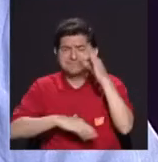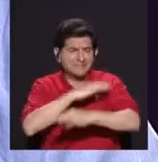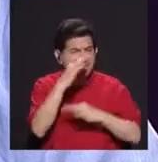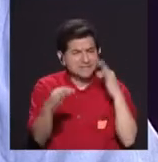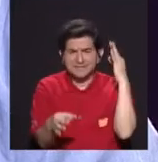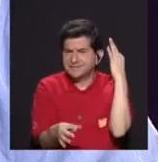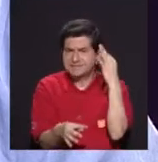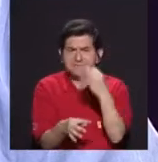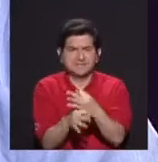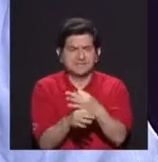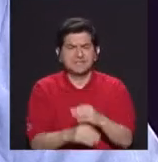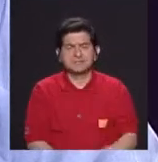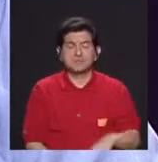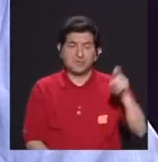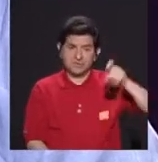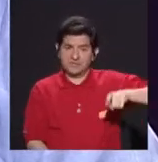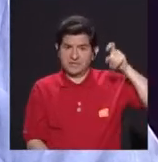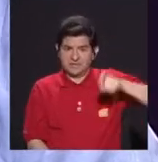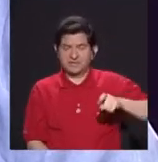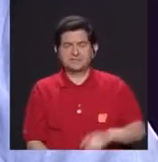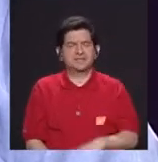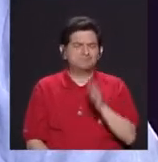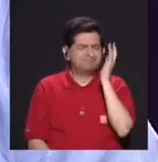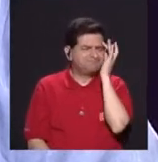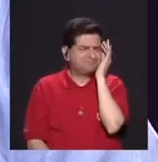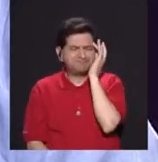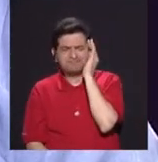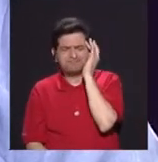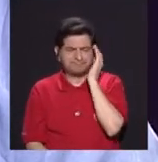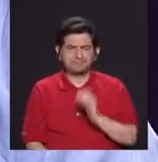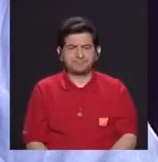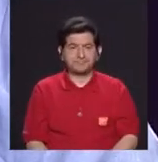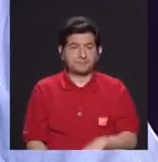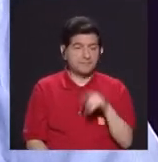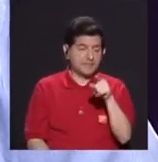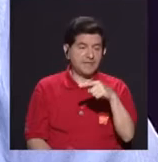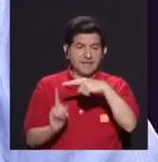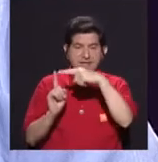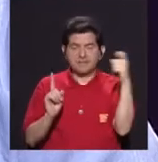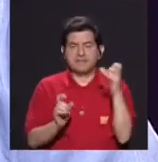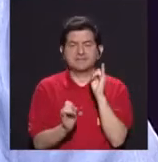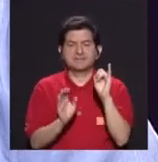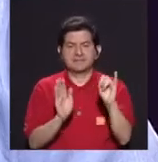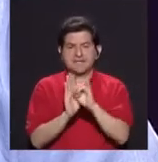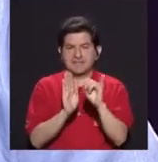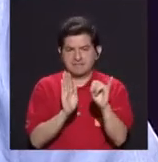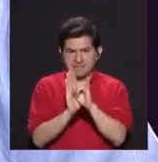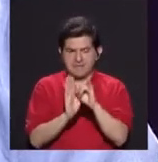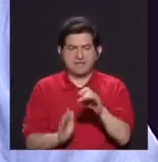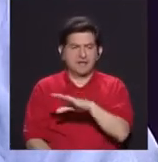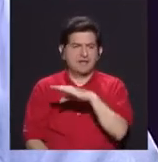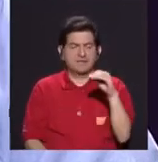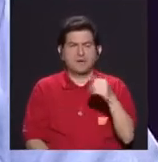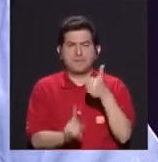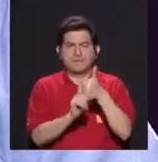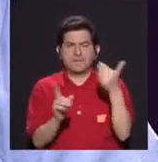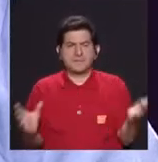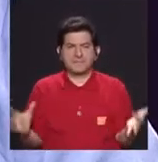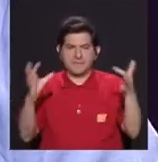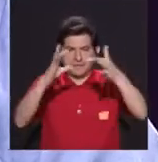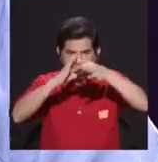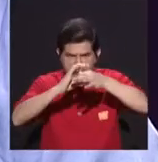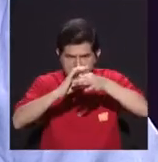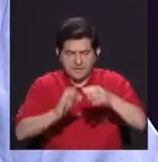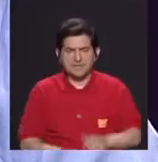de necesidades inquietudes que se ubican desde la identidad que se ubican desde la misma relación